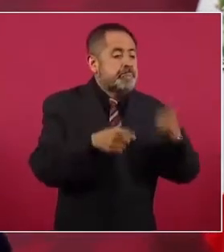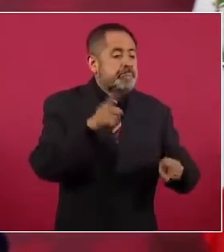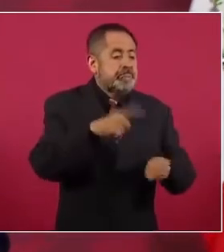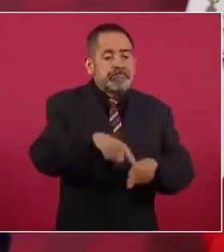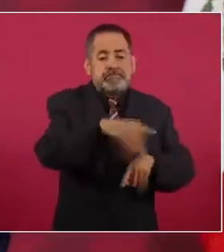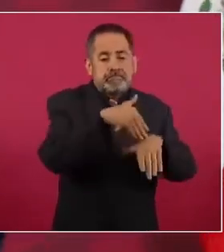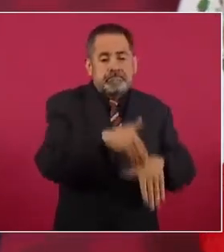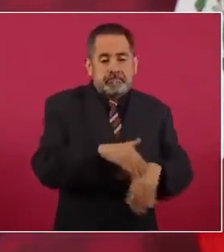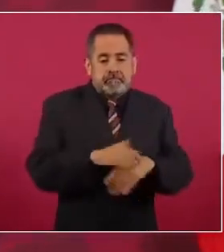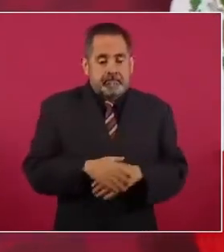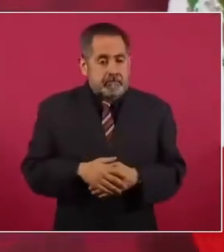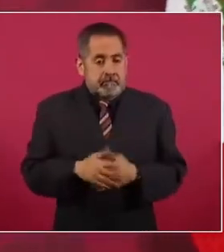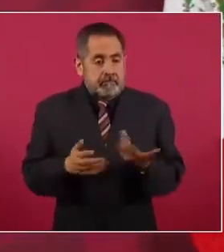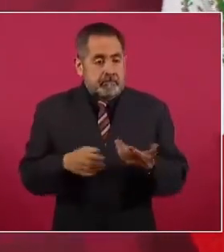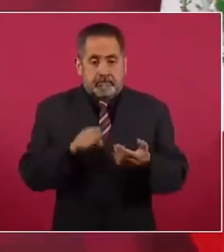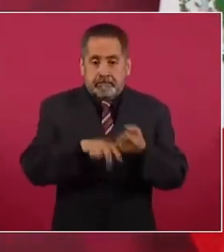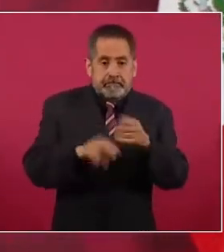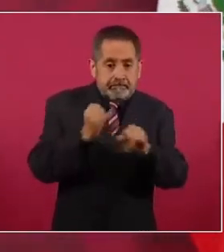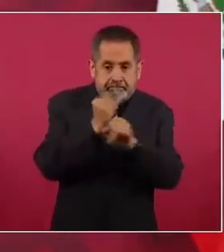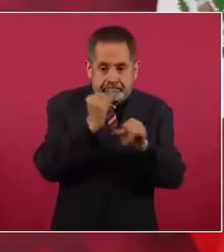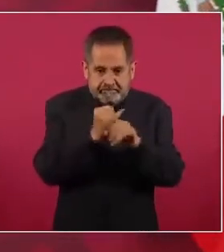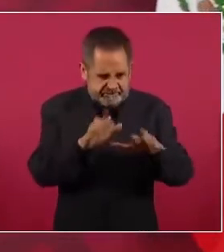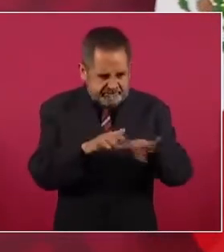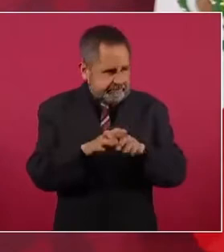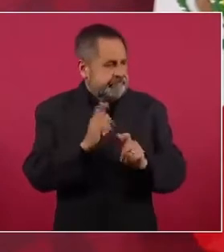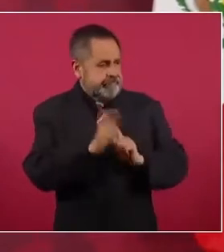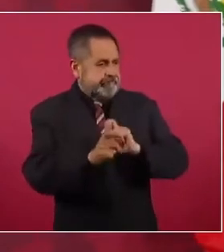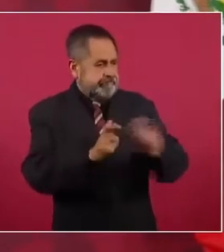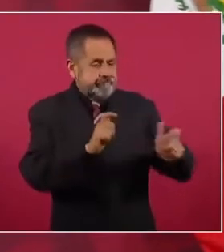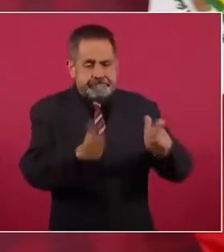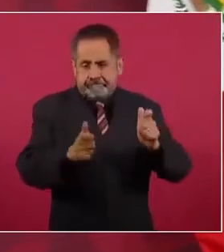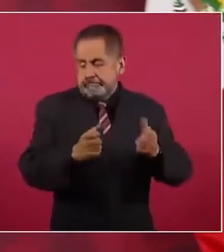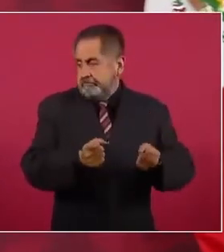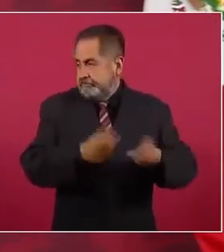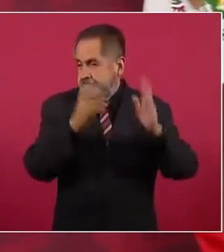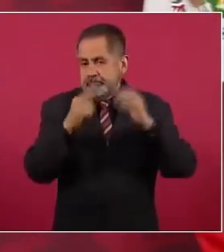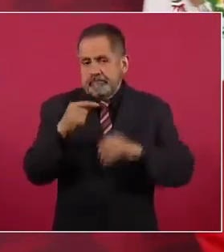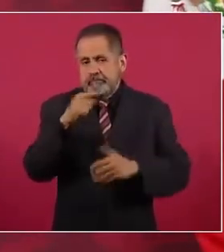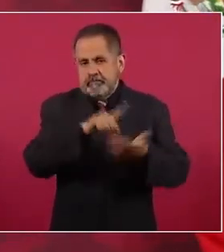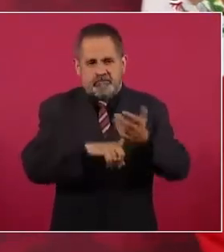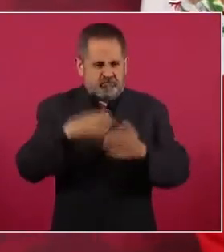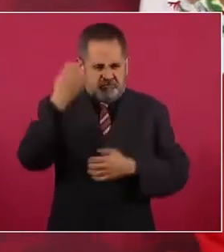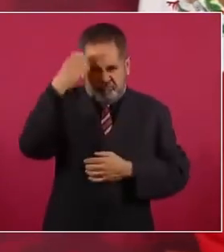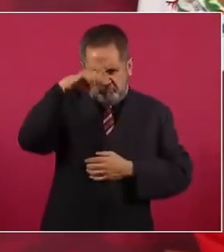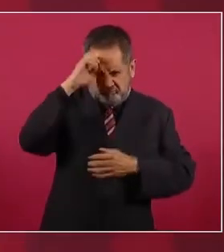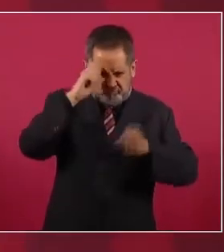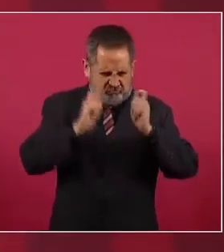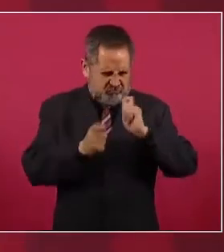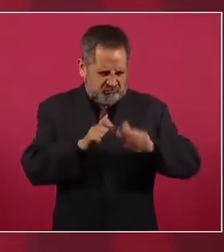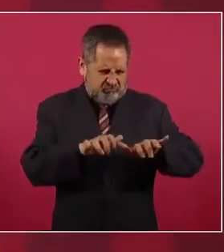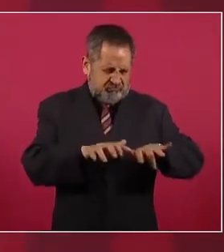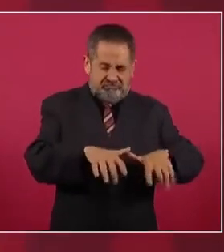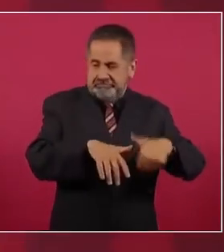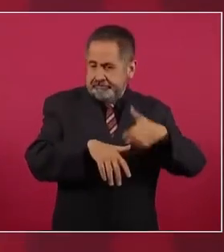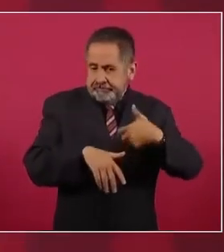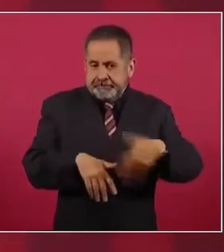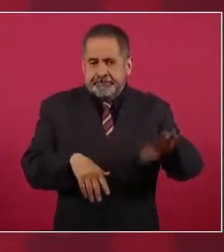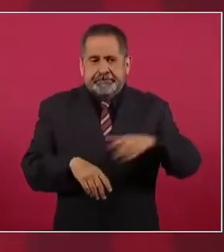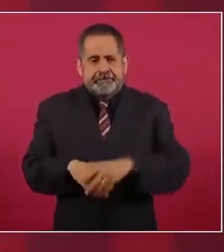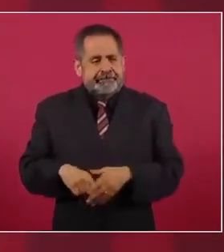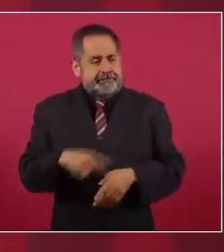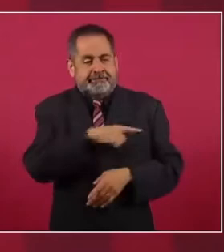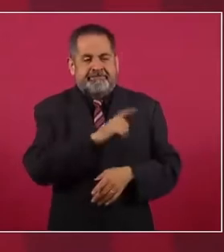Y se han metido hasta en las redes sociales. Y tienen expertos. Y